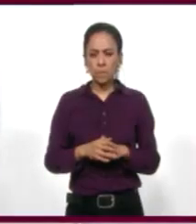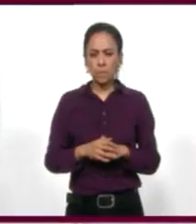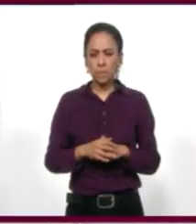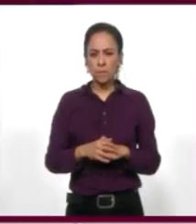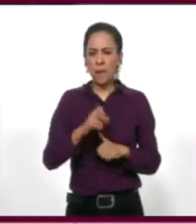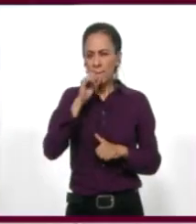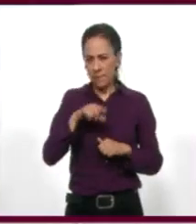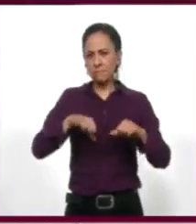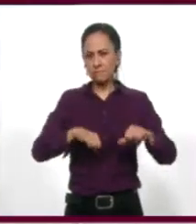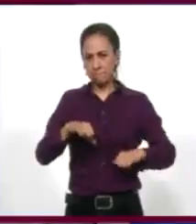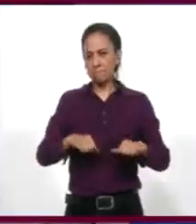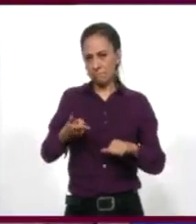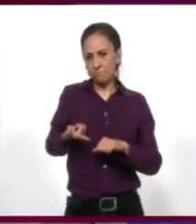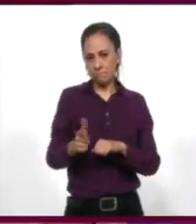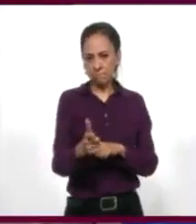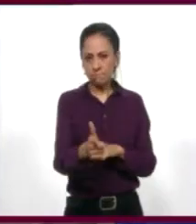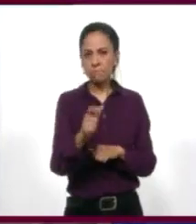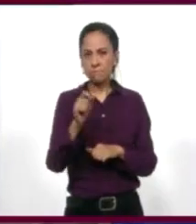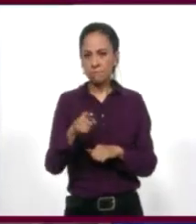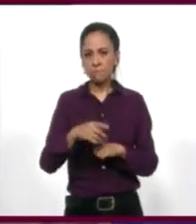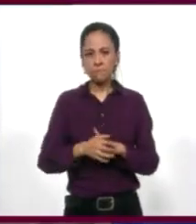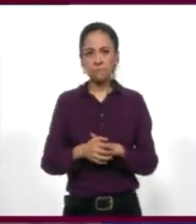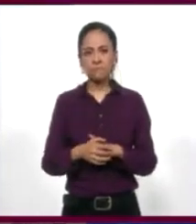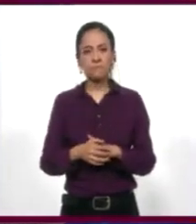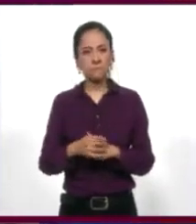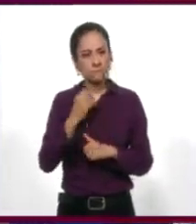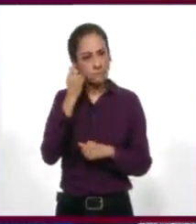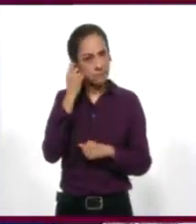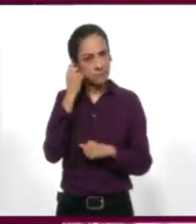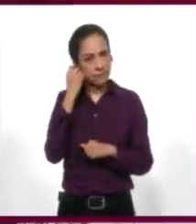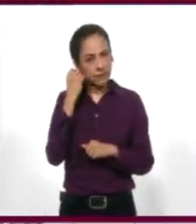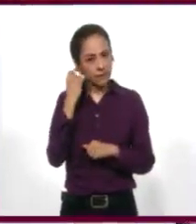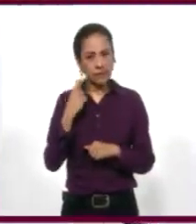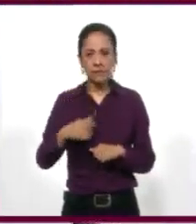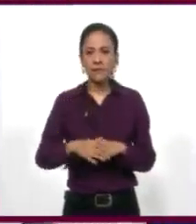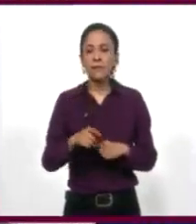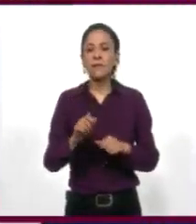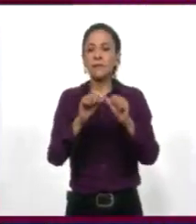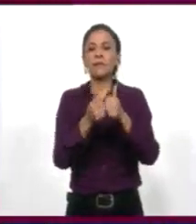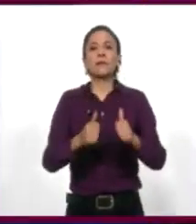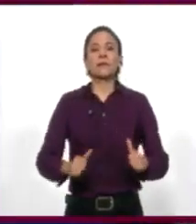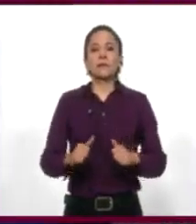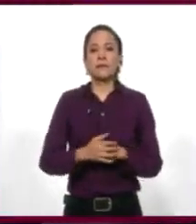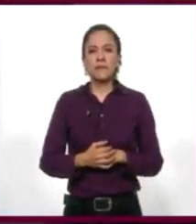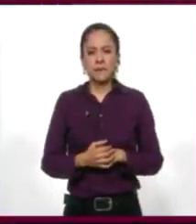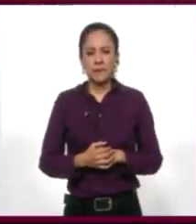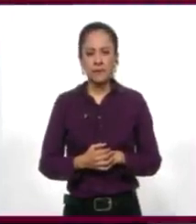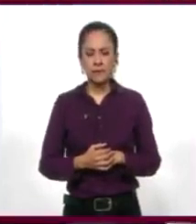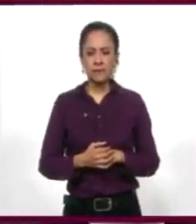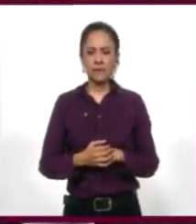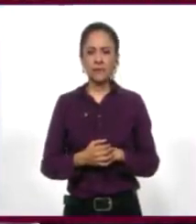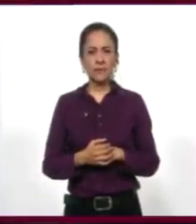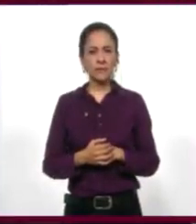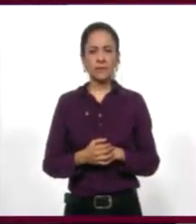Parte de la actividad del Cervantino que se lleva a cabo en la ciudad de León tiene que ver con las artes plásticas. Obras de la colección FEMSA